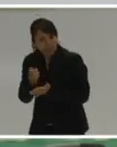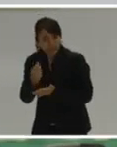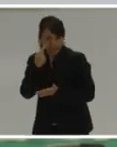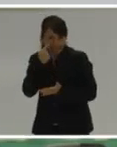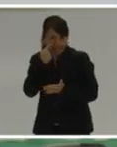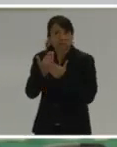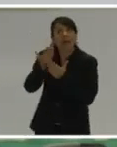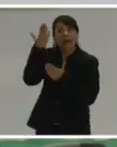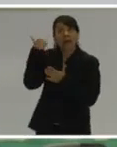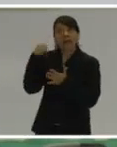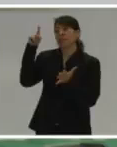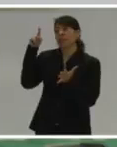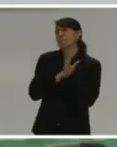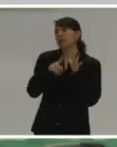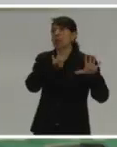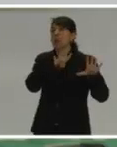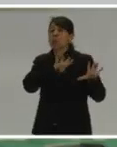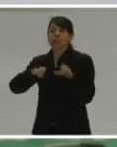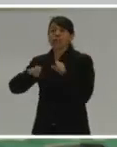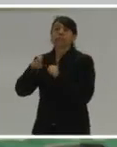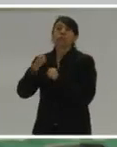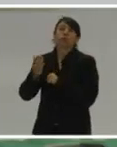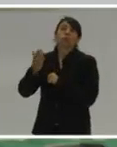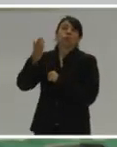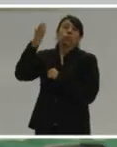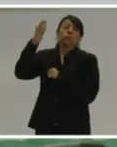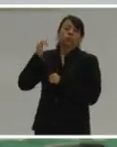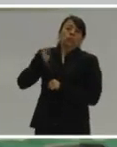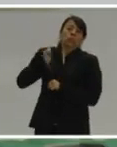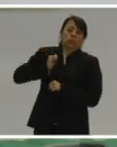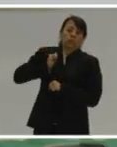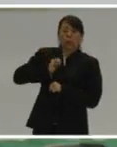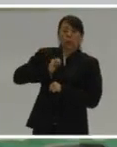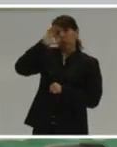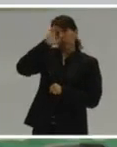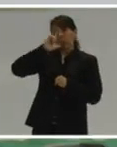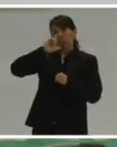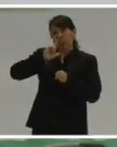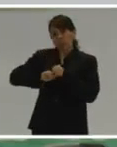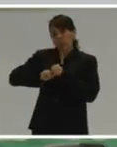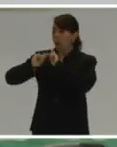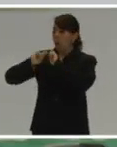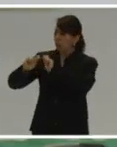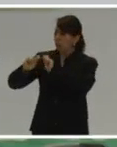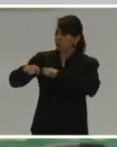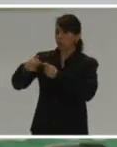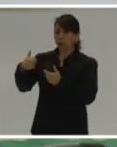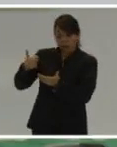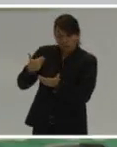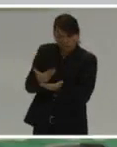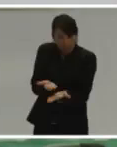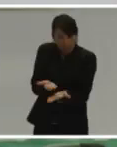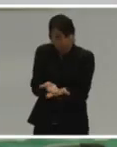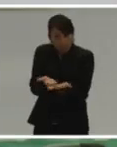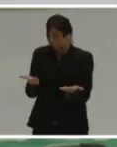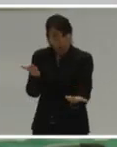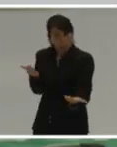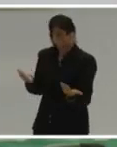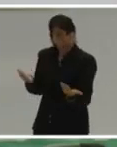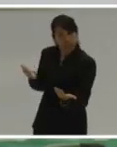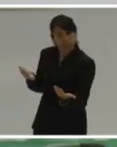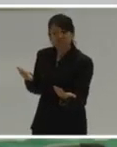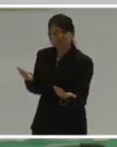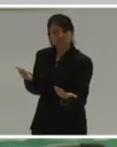1900 a 2000 y actualmente muchas cosas se han ido perdiendo. Entonces, ¿cómo ver todo este tema en